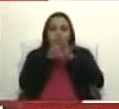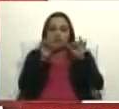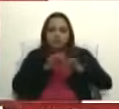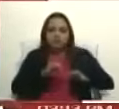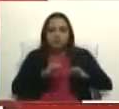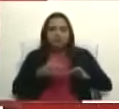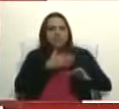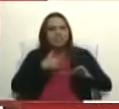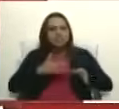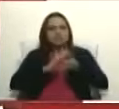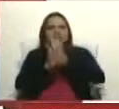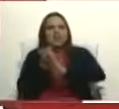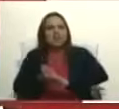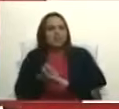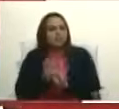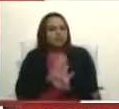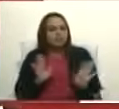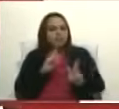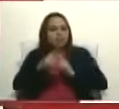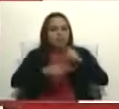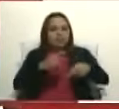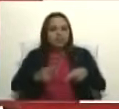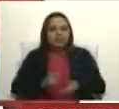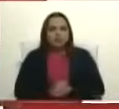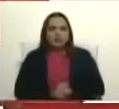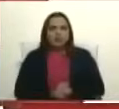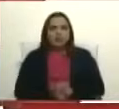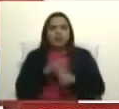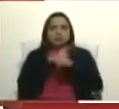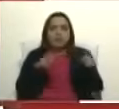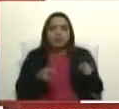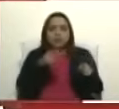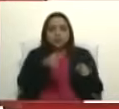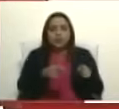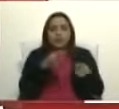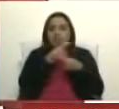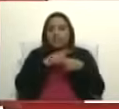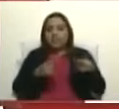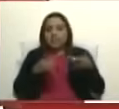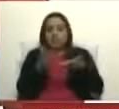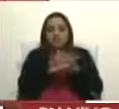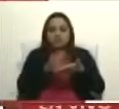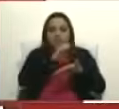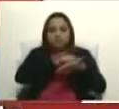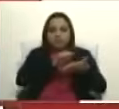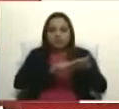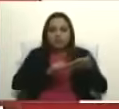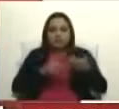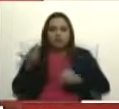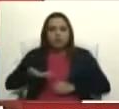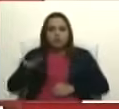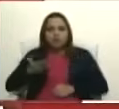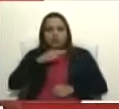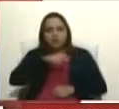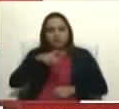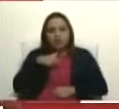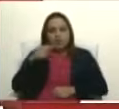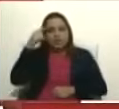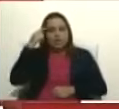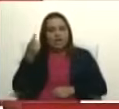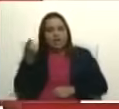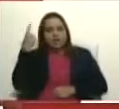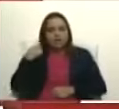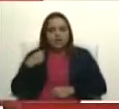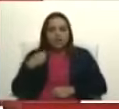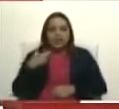Para sabotear. Pero eso forma parte de otro expediente, pues. Lo importante para nosotros el día de ayer